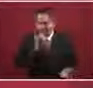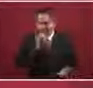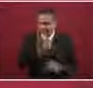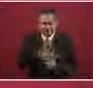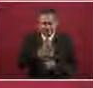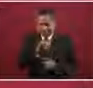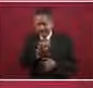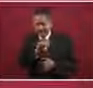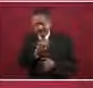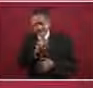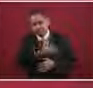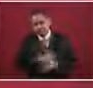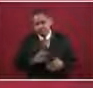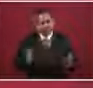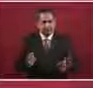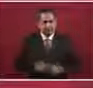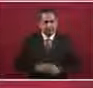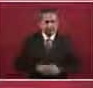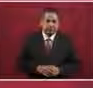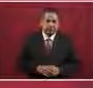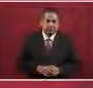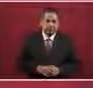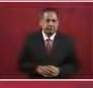estos hechos.